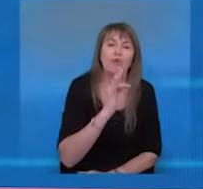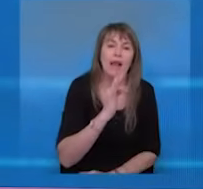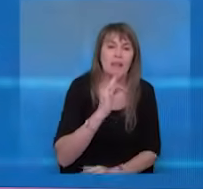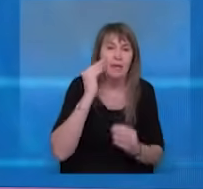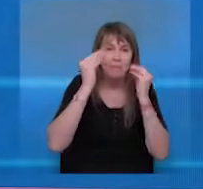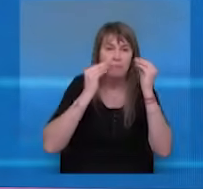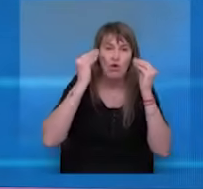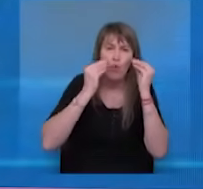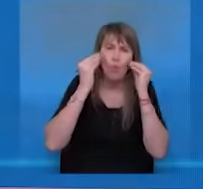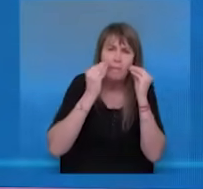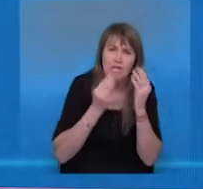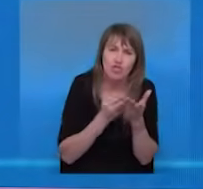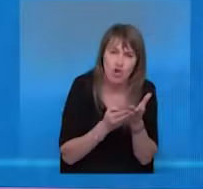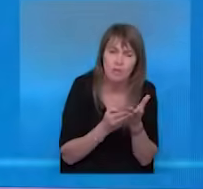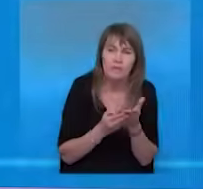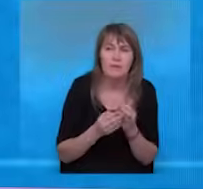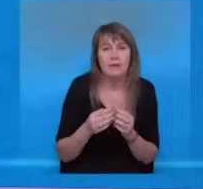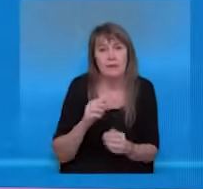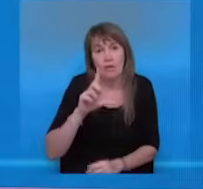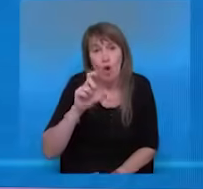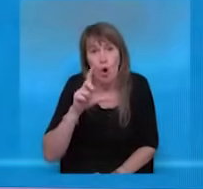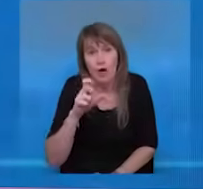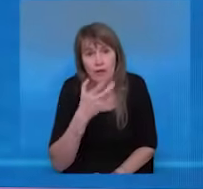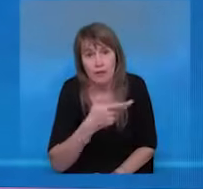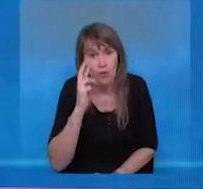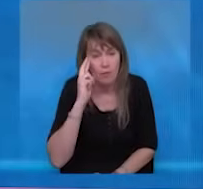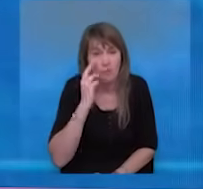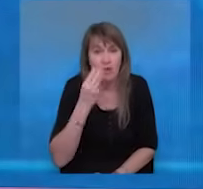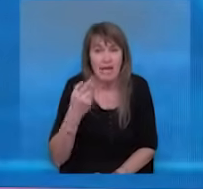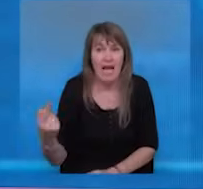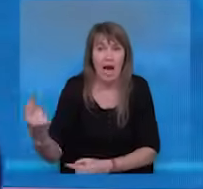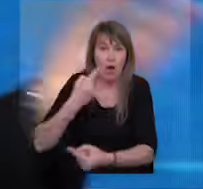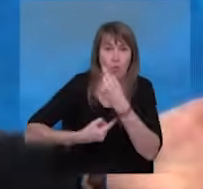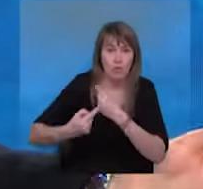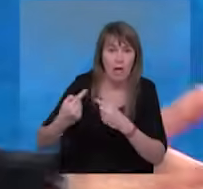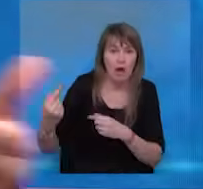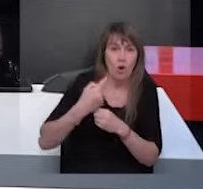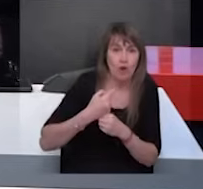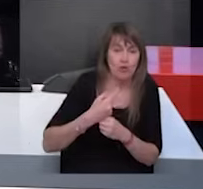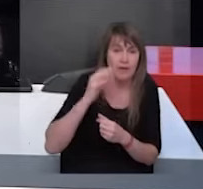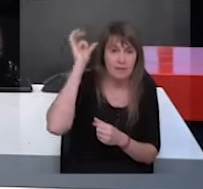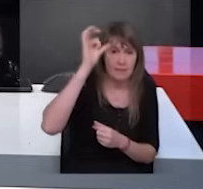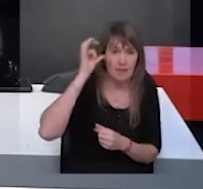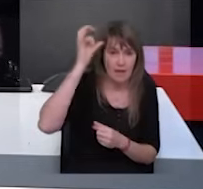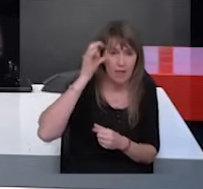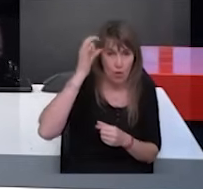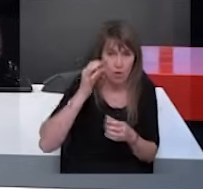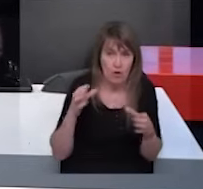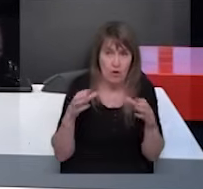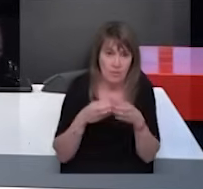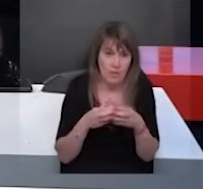tanto era razonable en vista de una acusación contra un senador del partido Nacional un hombre de su